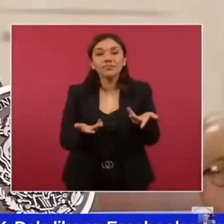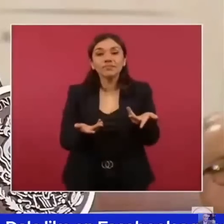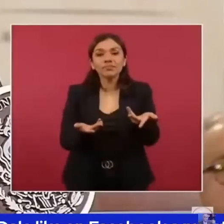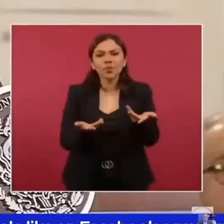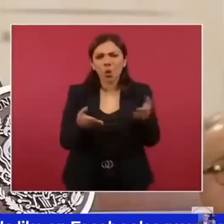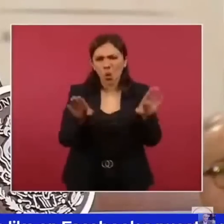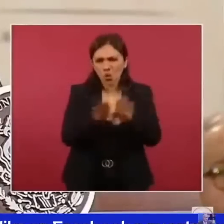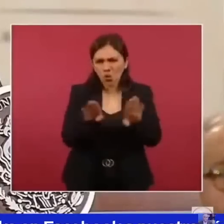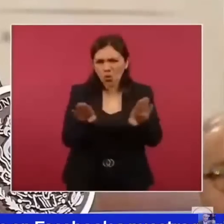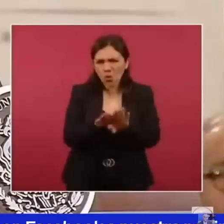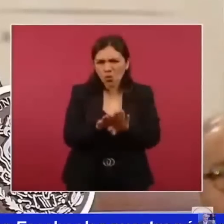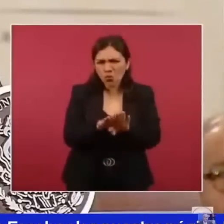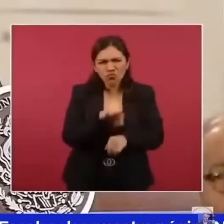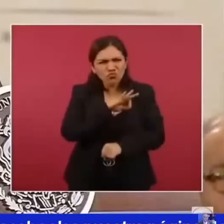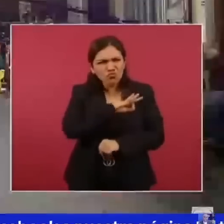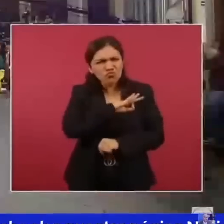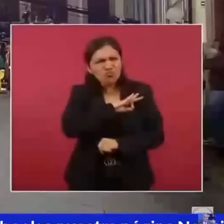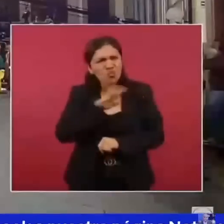cómo tenía